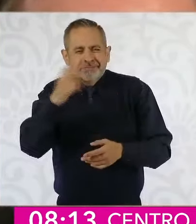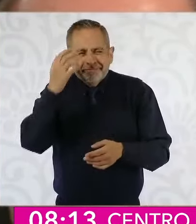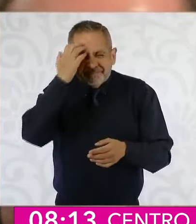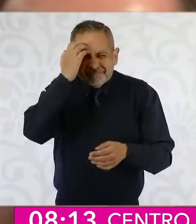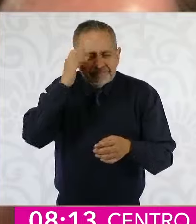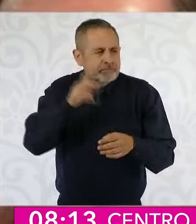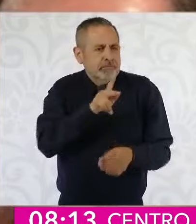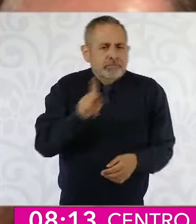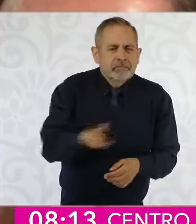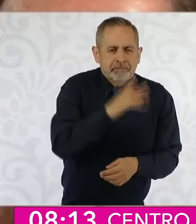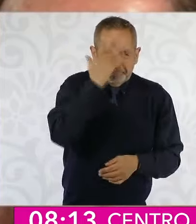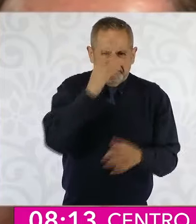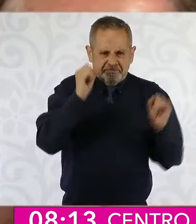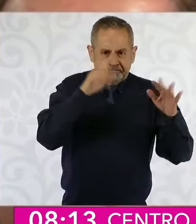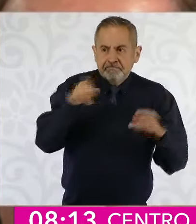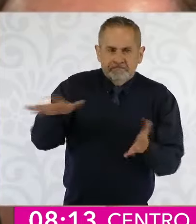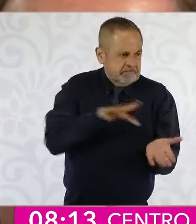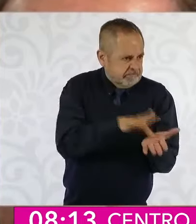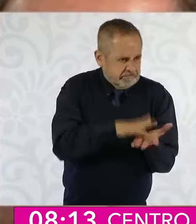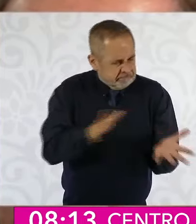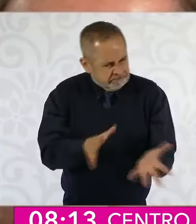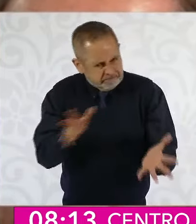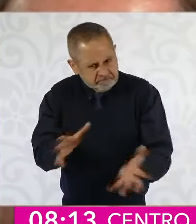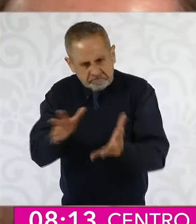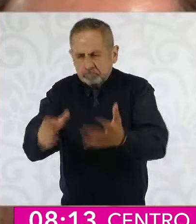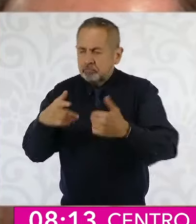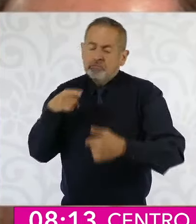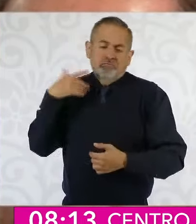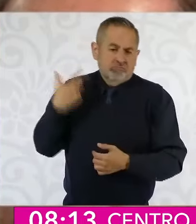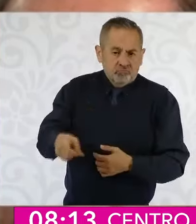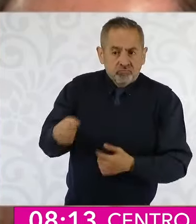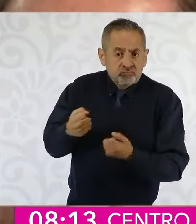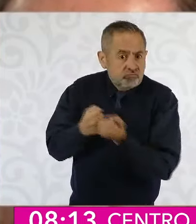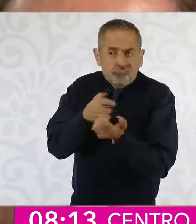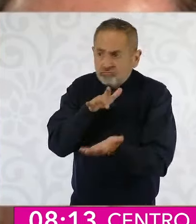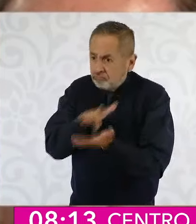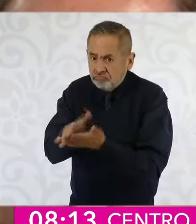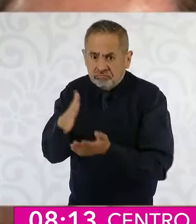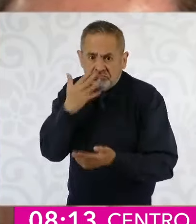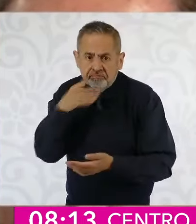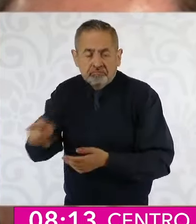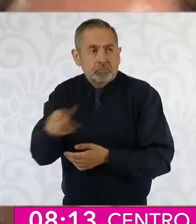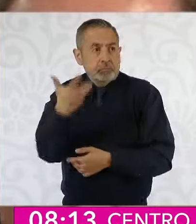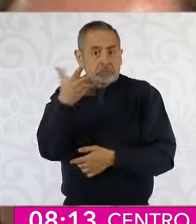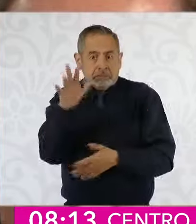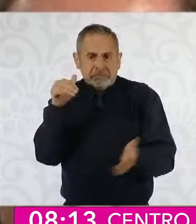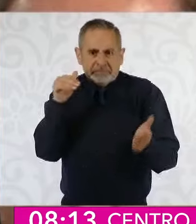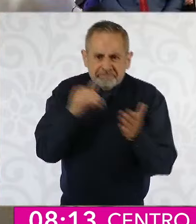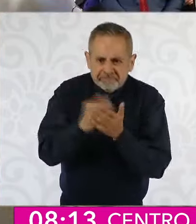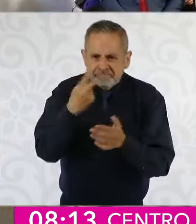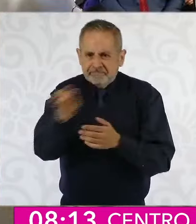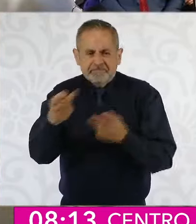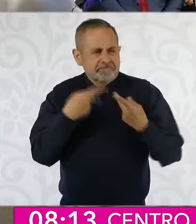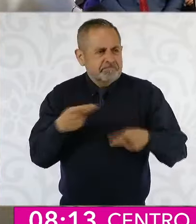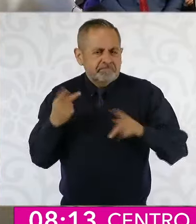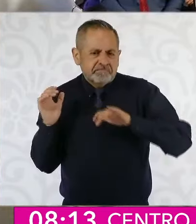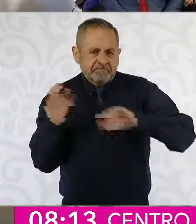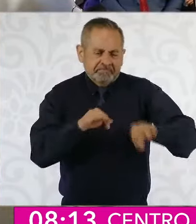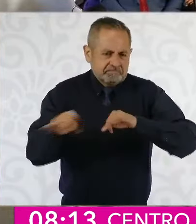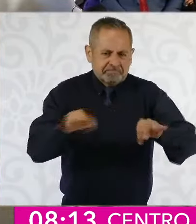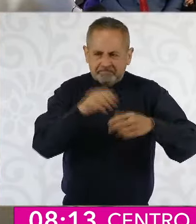luego estaremos impulsando. Han impulsado pues más de 10,200 empleos